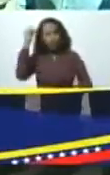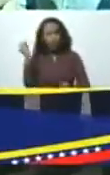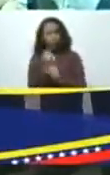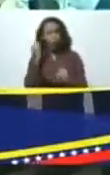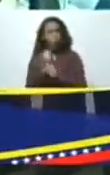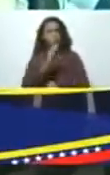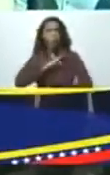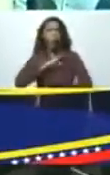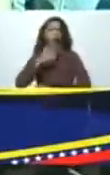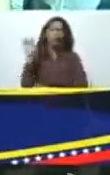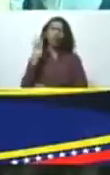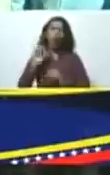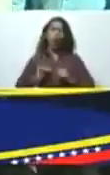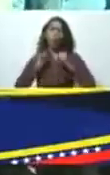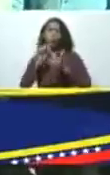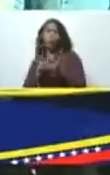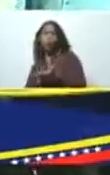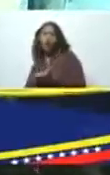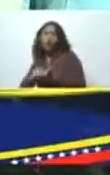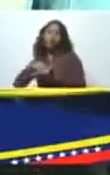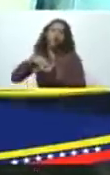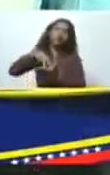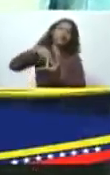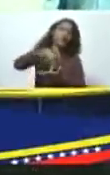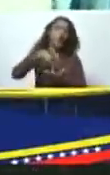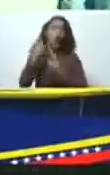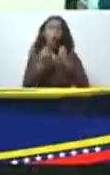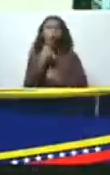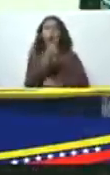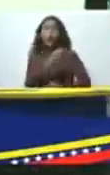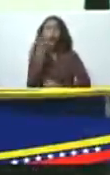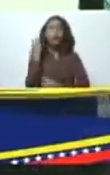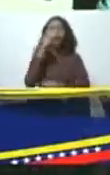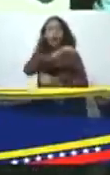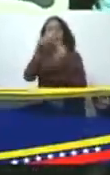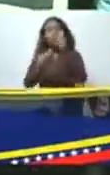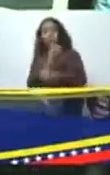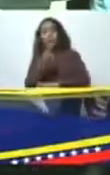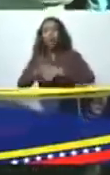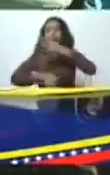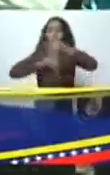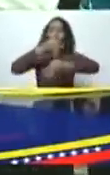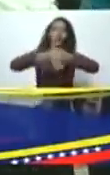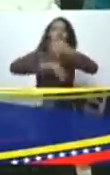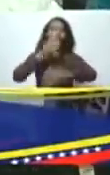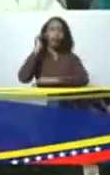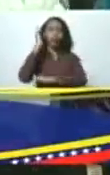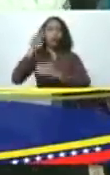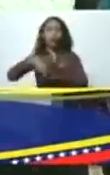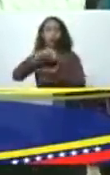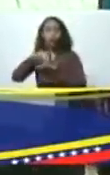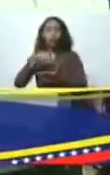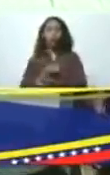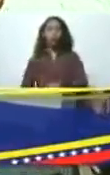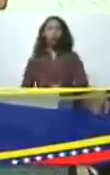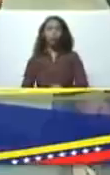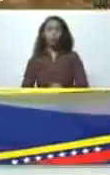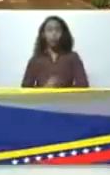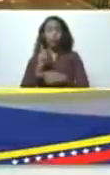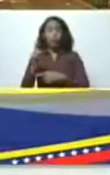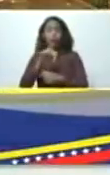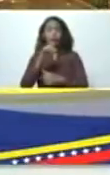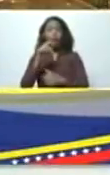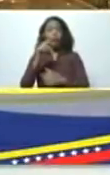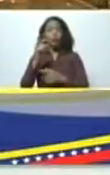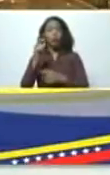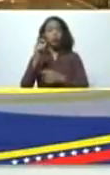propio, Venezuela comenzó a levantarse, como lo dijo ayer la vicepresidenta en su discurso en la Asamblea Nacional, precisamente el discurso en la